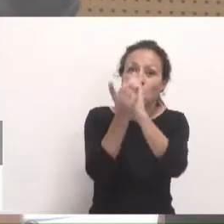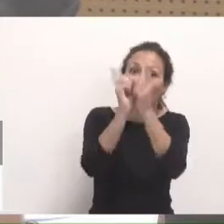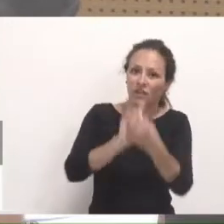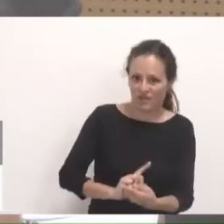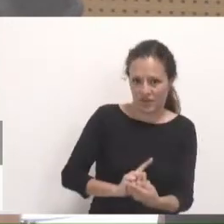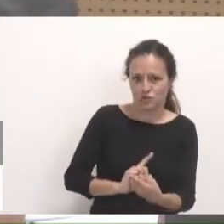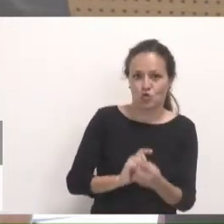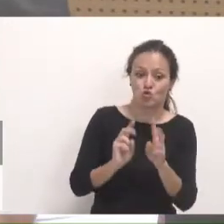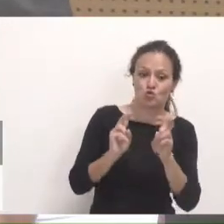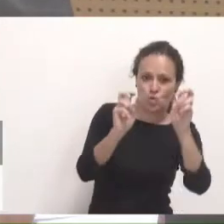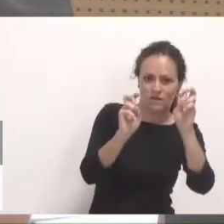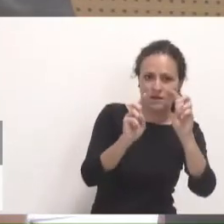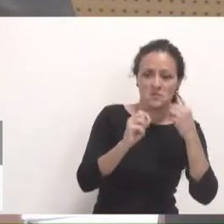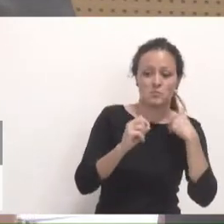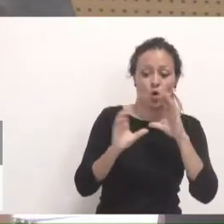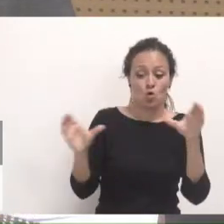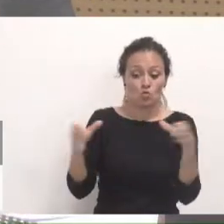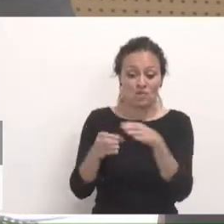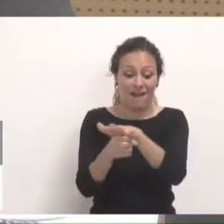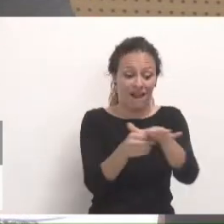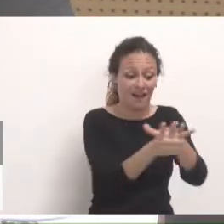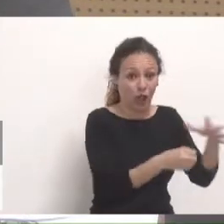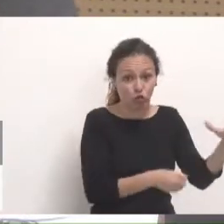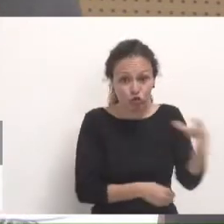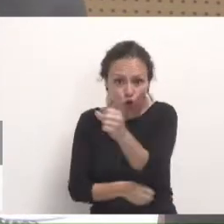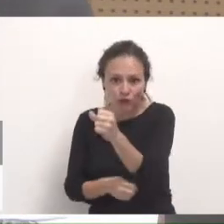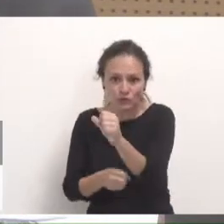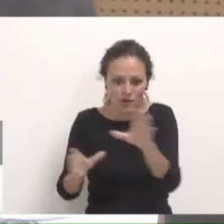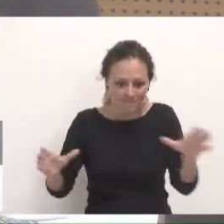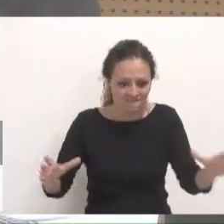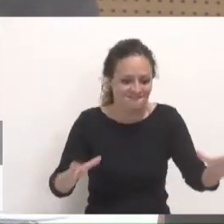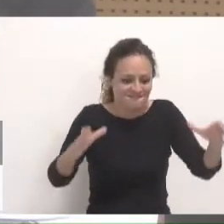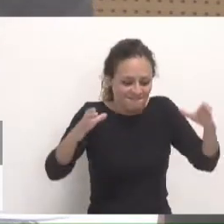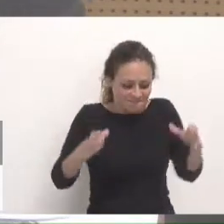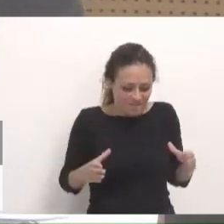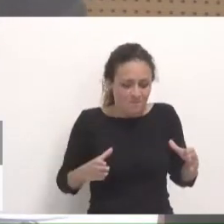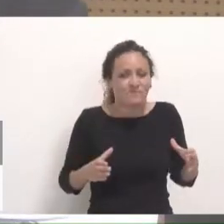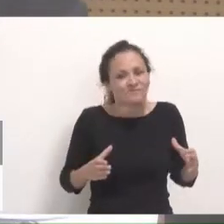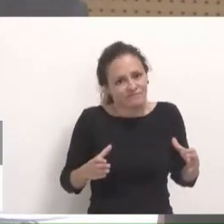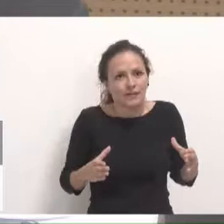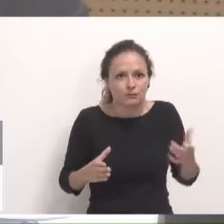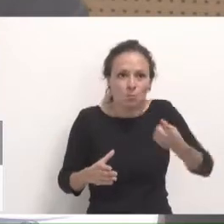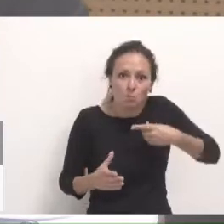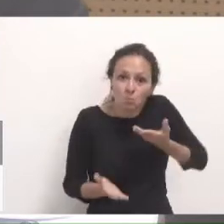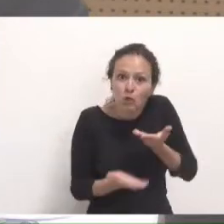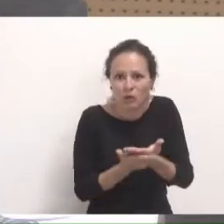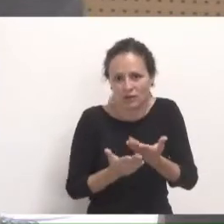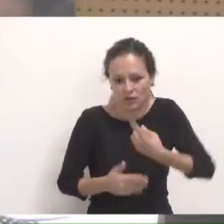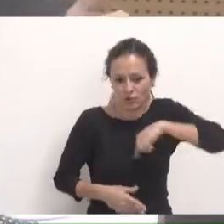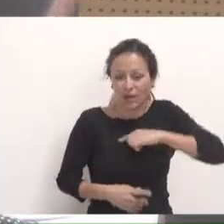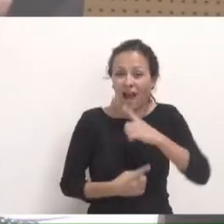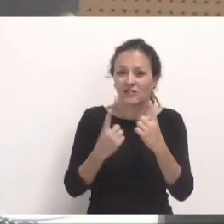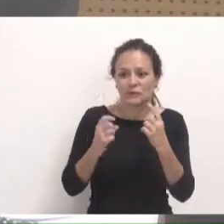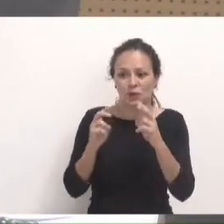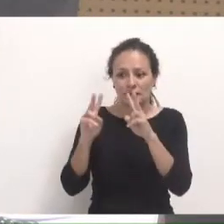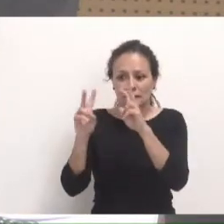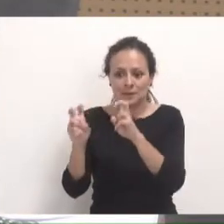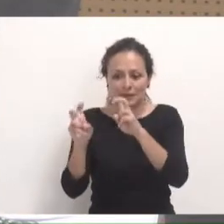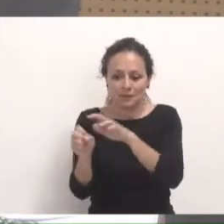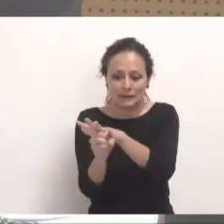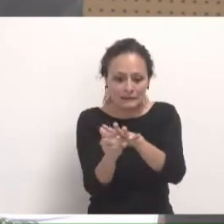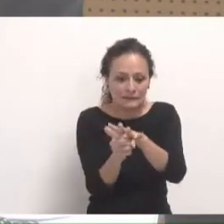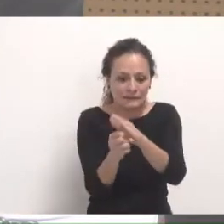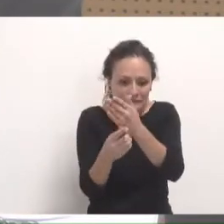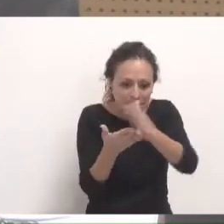las propuestas de todas las áreas. El separar muchas veces individualmente cada es un tema más propio del reglamento